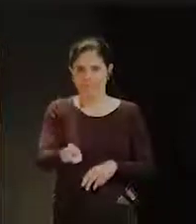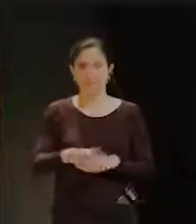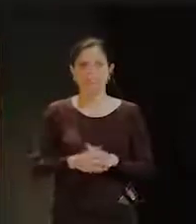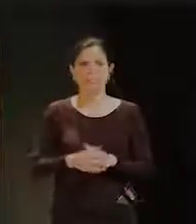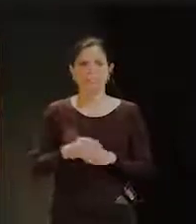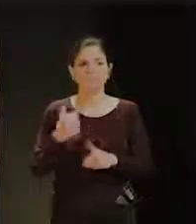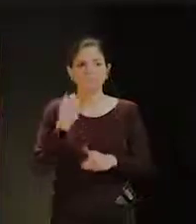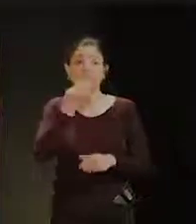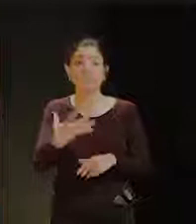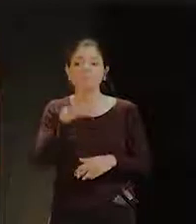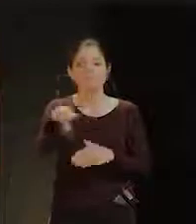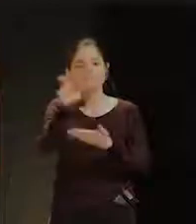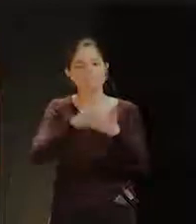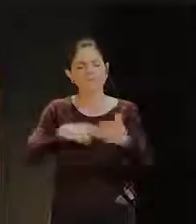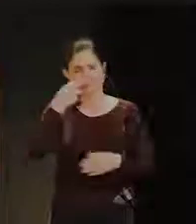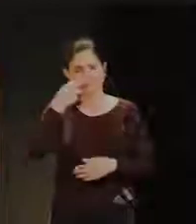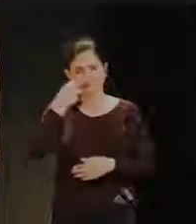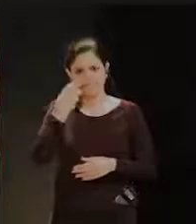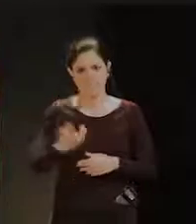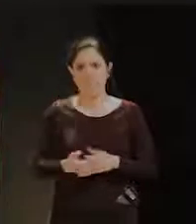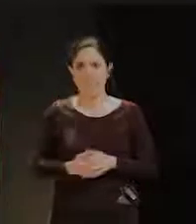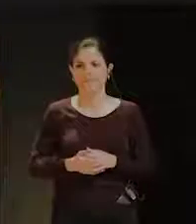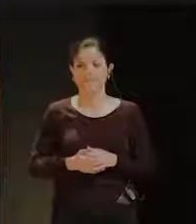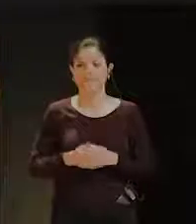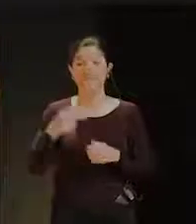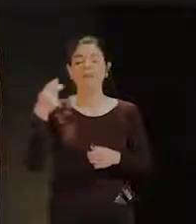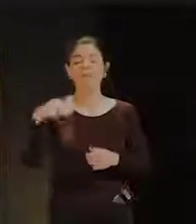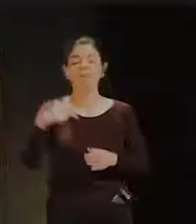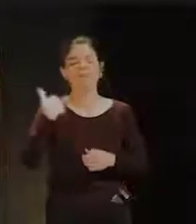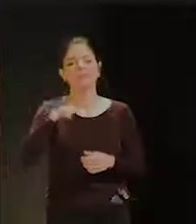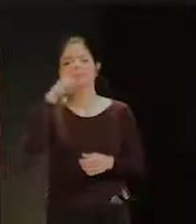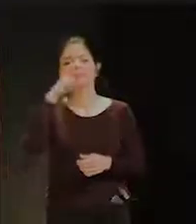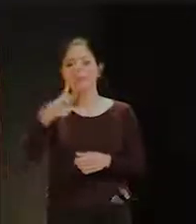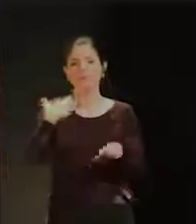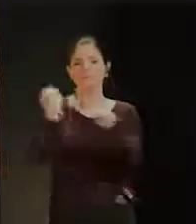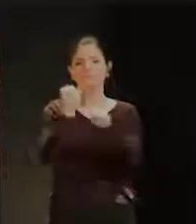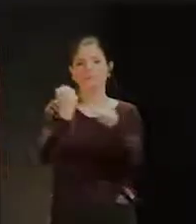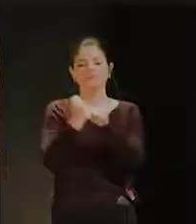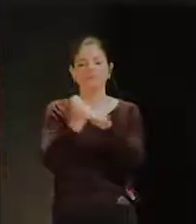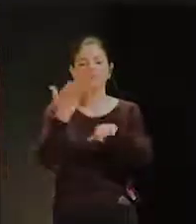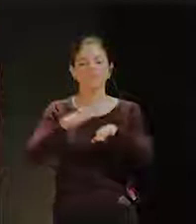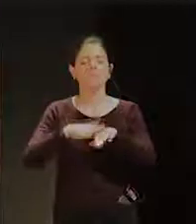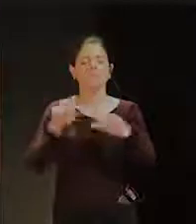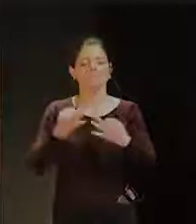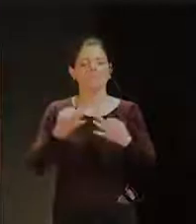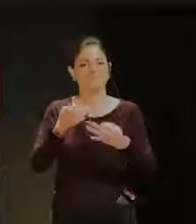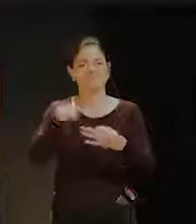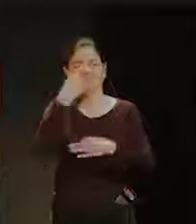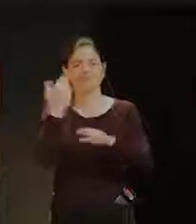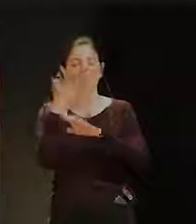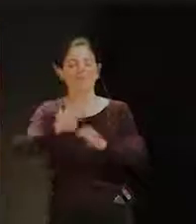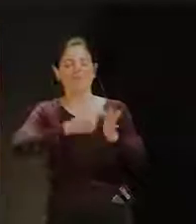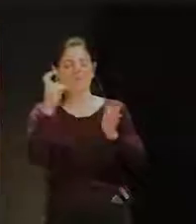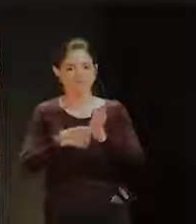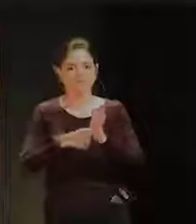que es una lectura muy interesante. Natalie lleva 2 años trabajando para Attitude is